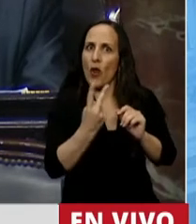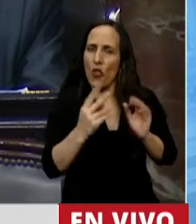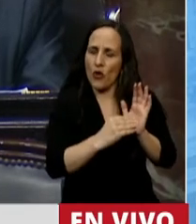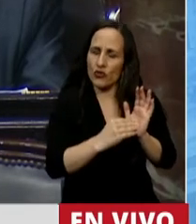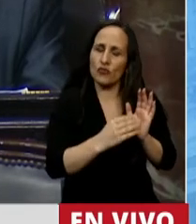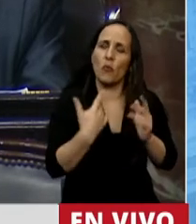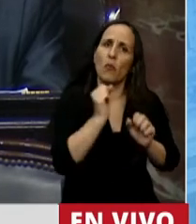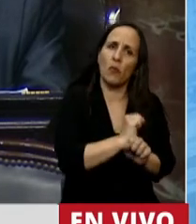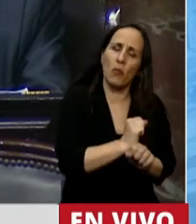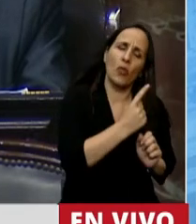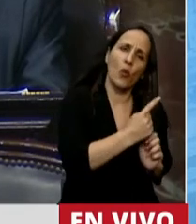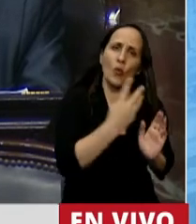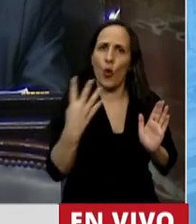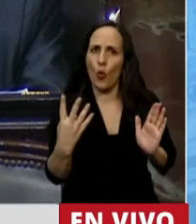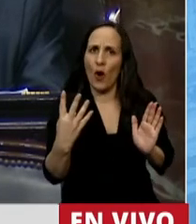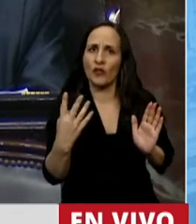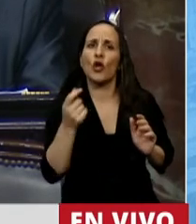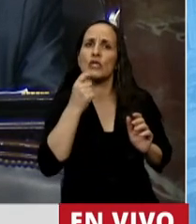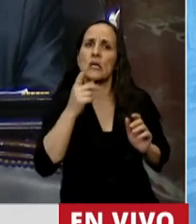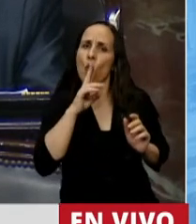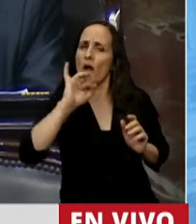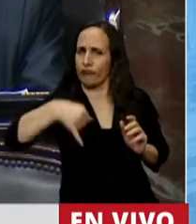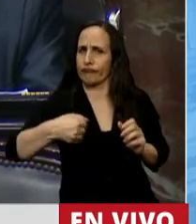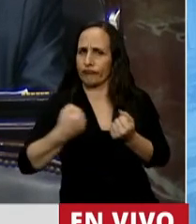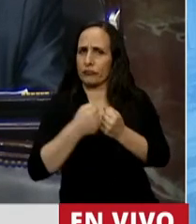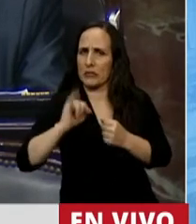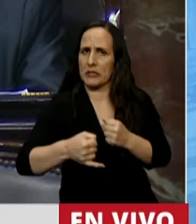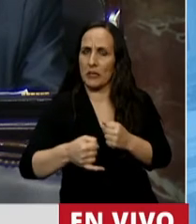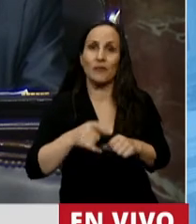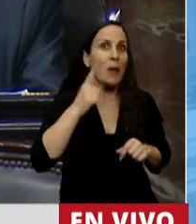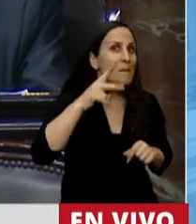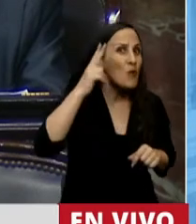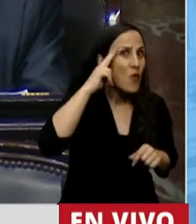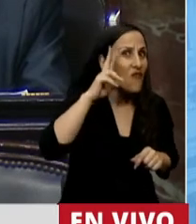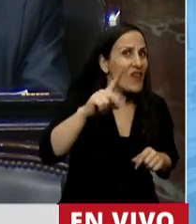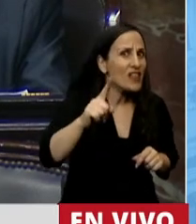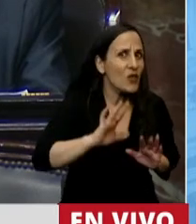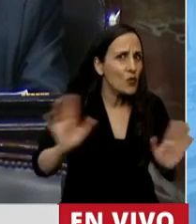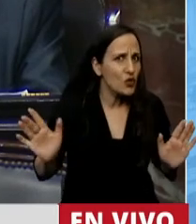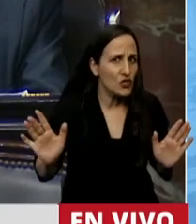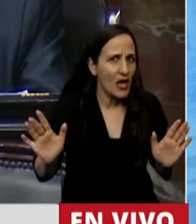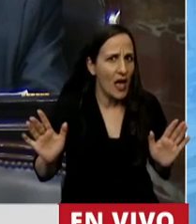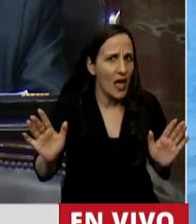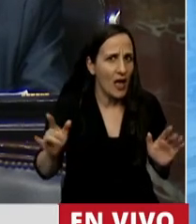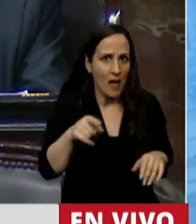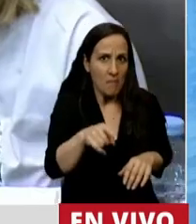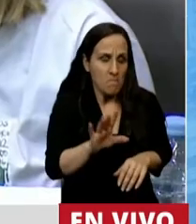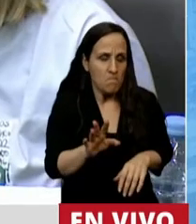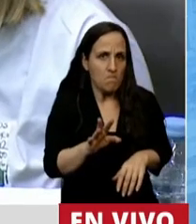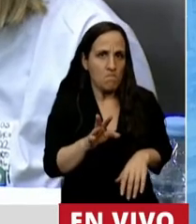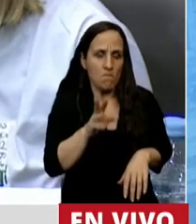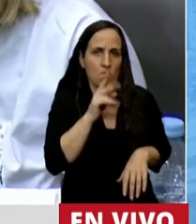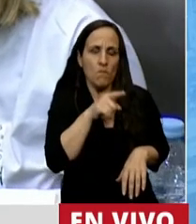de 1 a 4 años, si obrare con consentimiento de la mujer. Esto en 1921 ya le daban un bien jurídico a la voluntad de la